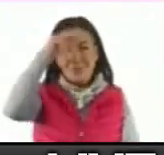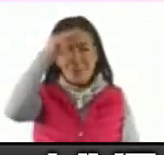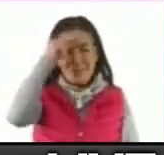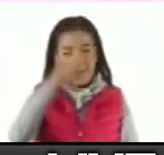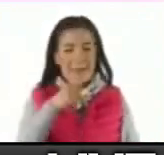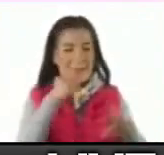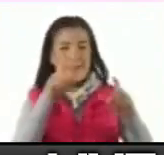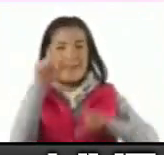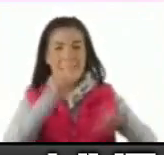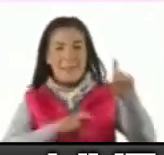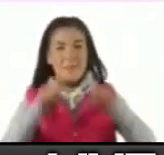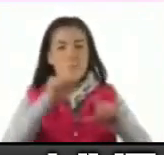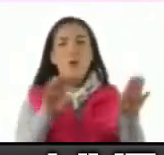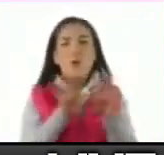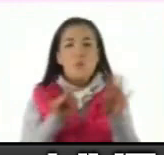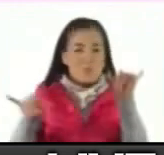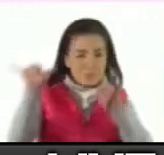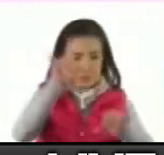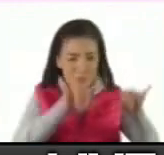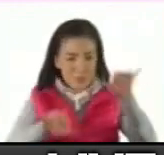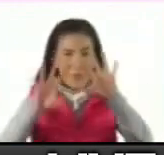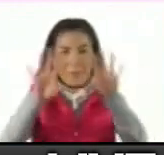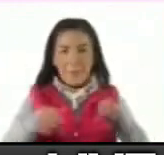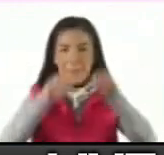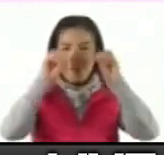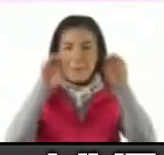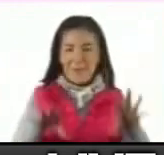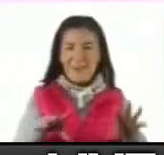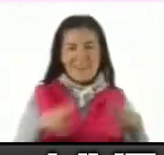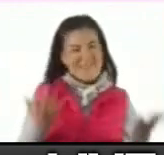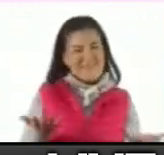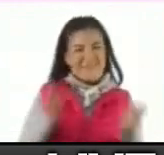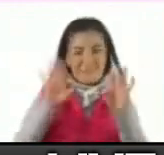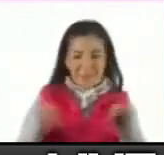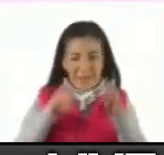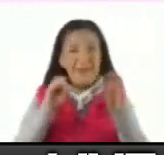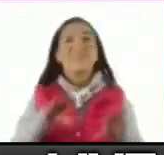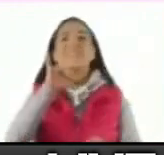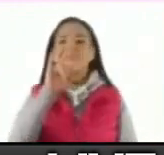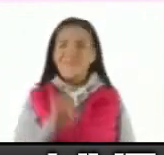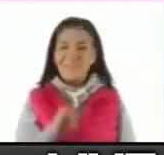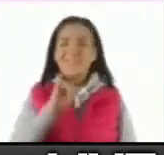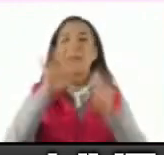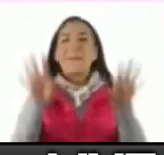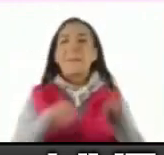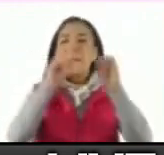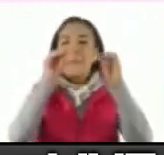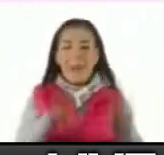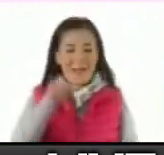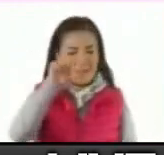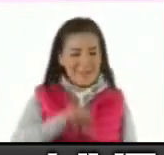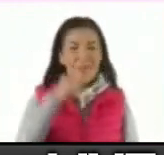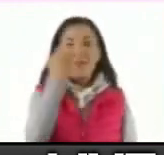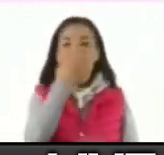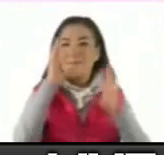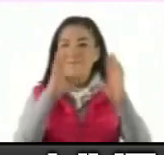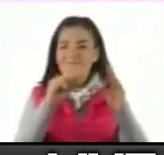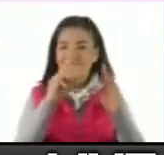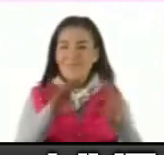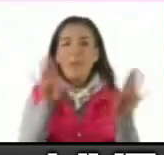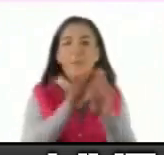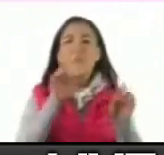coloquial, realizando trucos de magia. Sí, de magia, que en la ciencia escolar las nombramos como reacciones